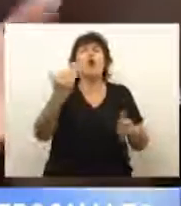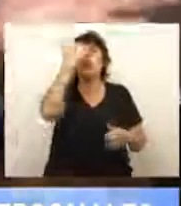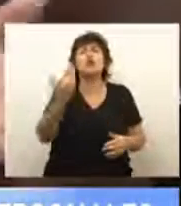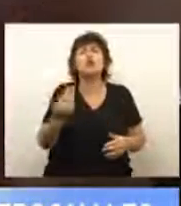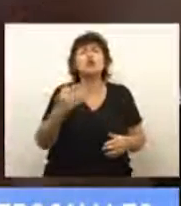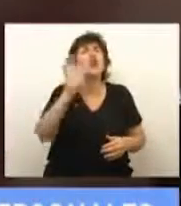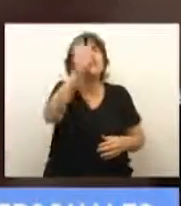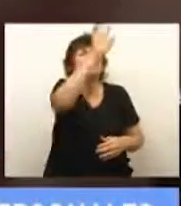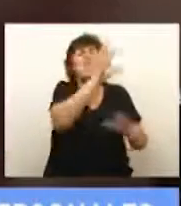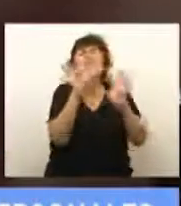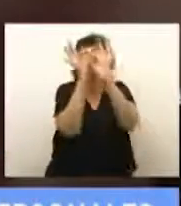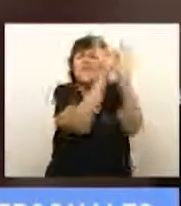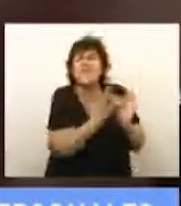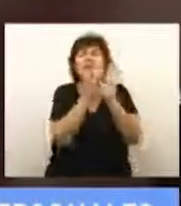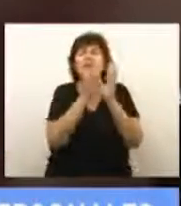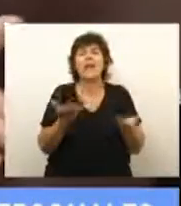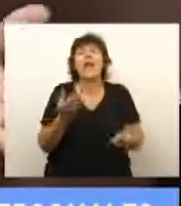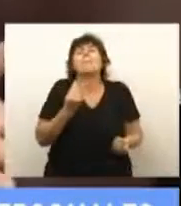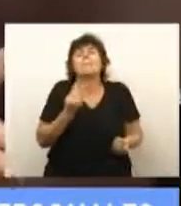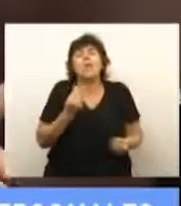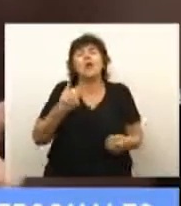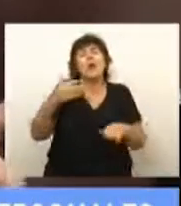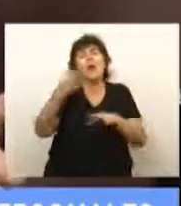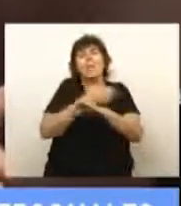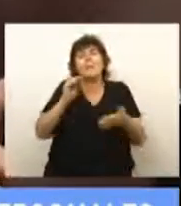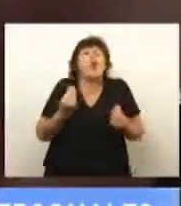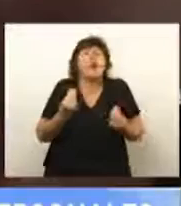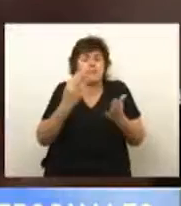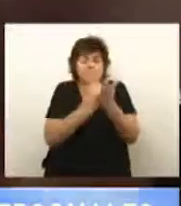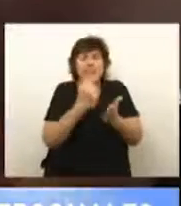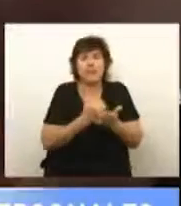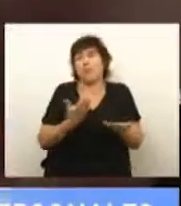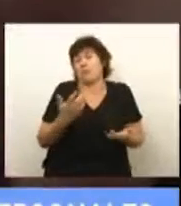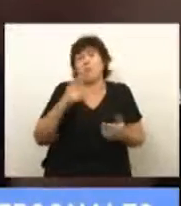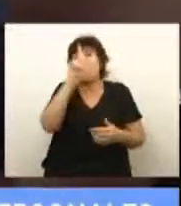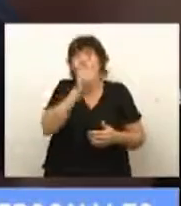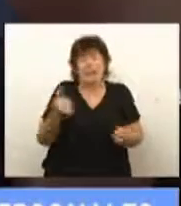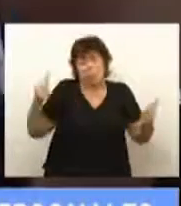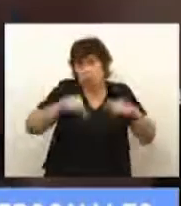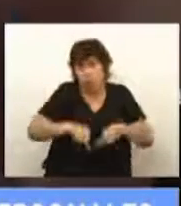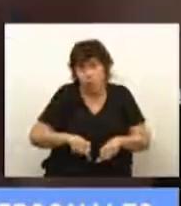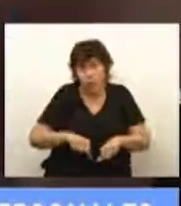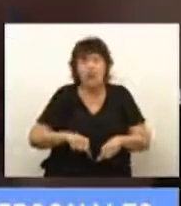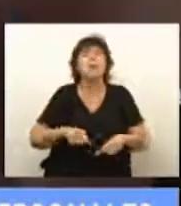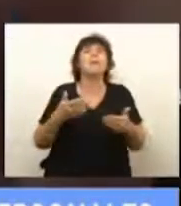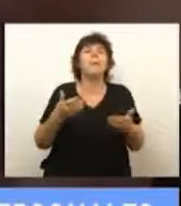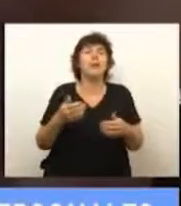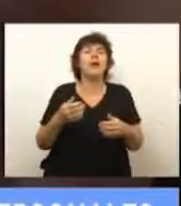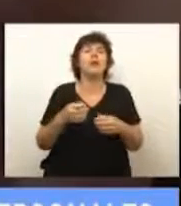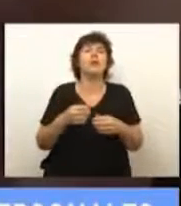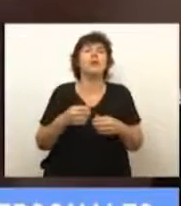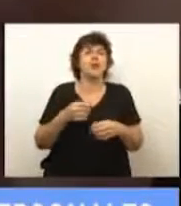lamentablemente tuvimos que llegar a poner las retenciones porque tenemos un país quebrado tenemos un país quebrado pero son muchos no